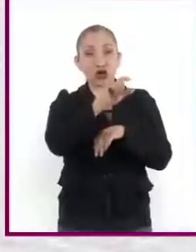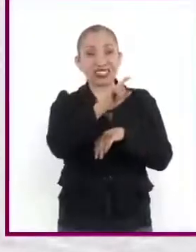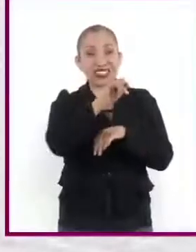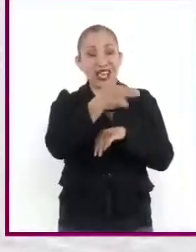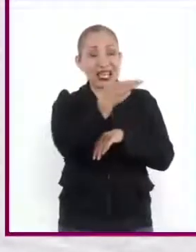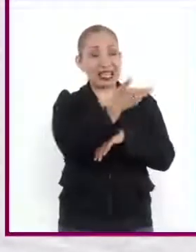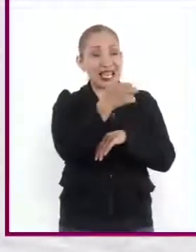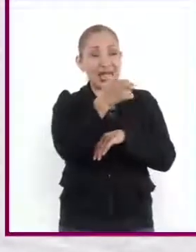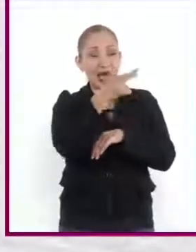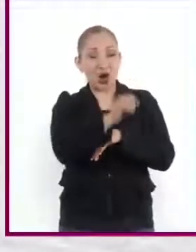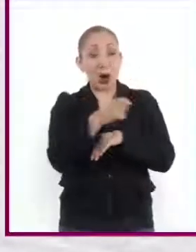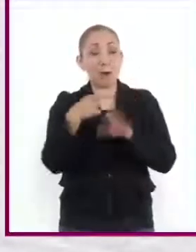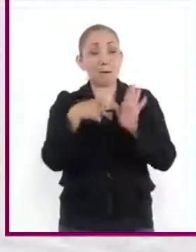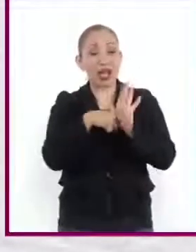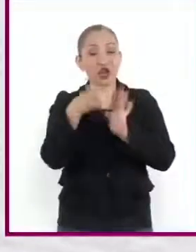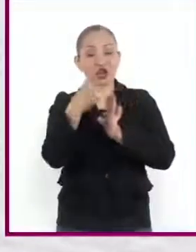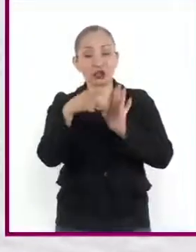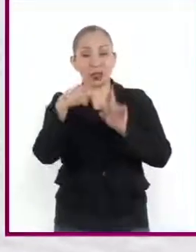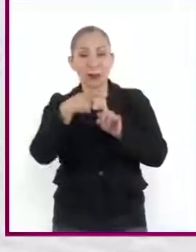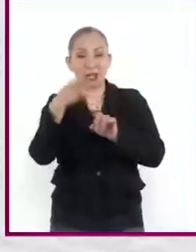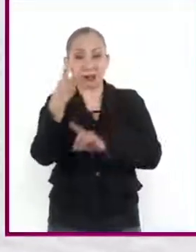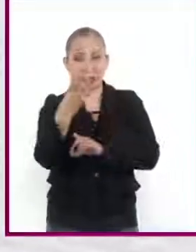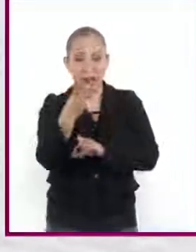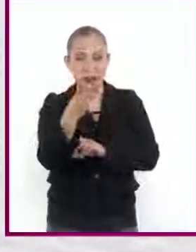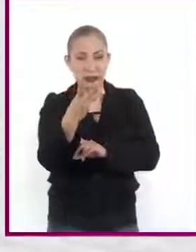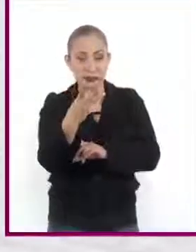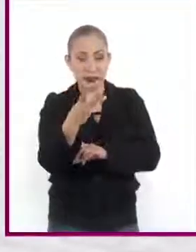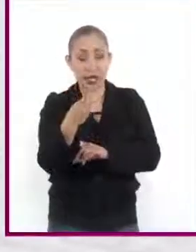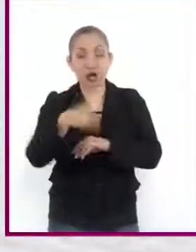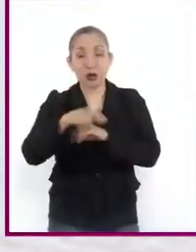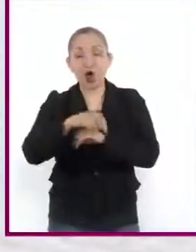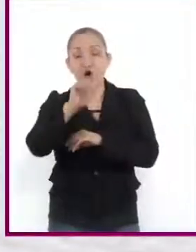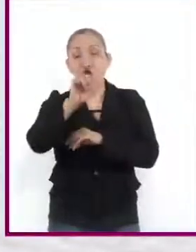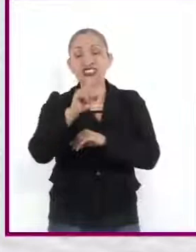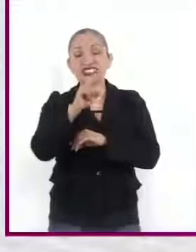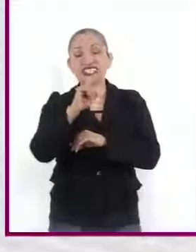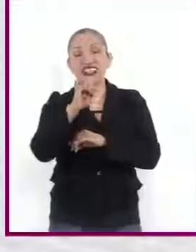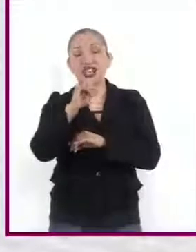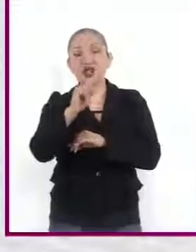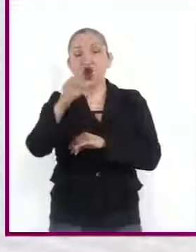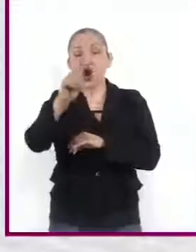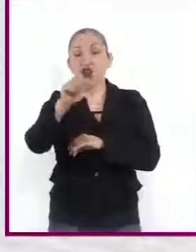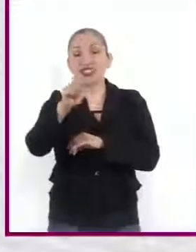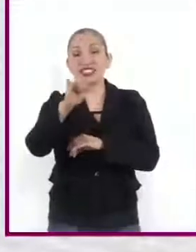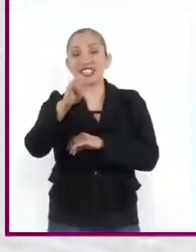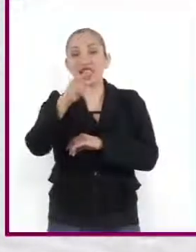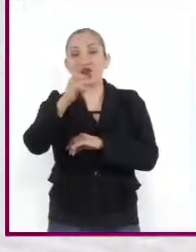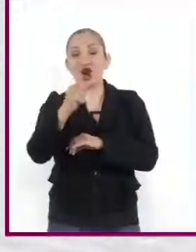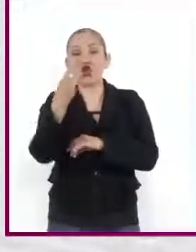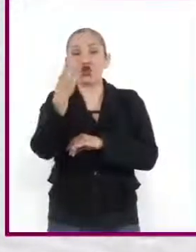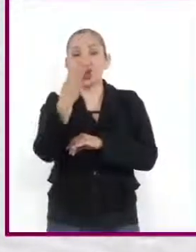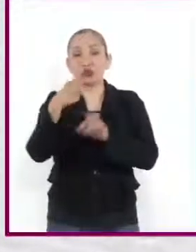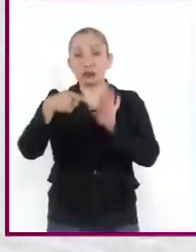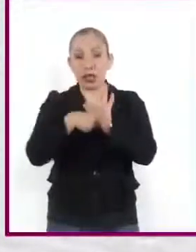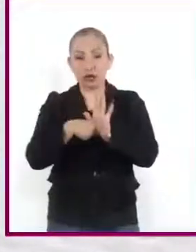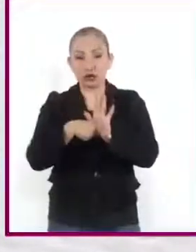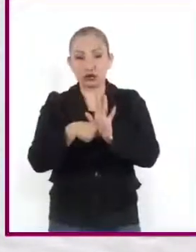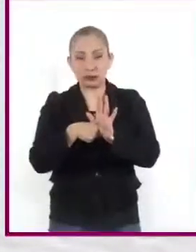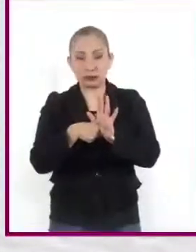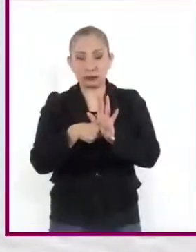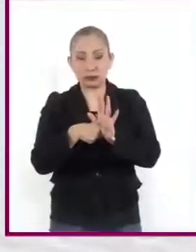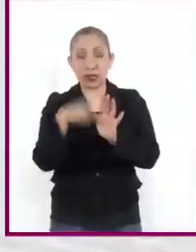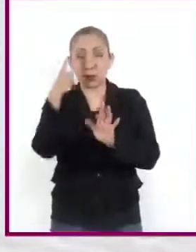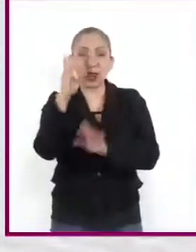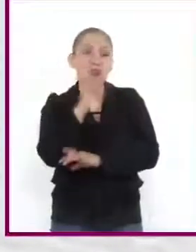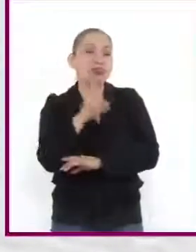del hierro son -2 y +3, y el número de oxidación del oxígeno es 2 menos.